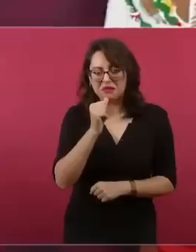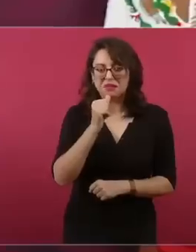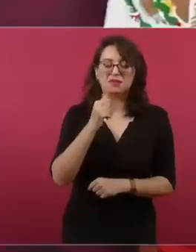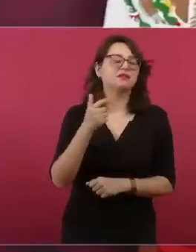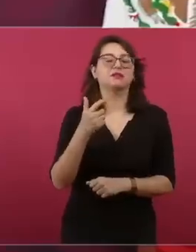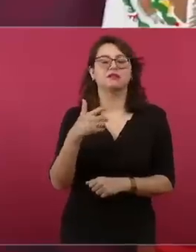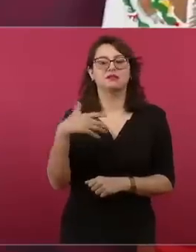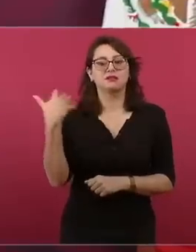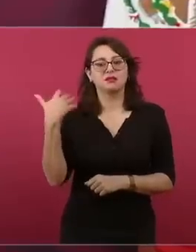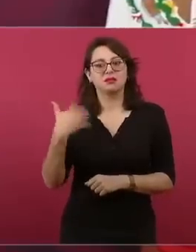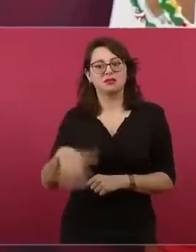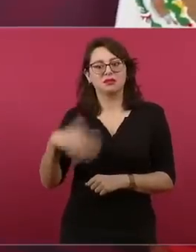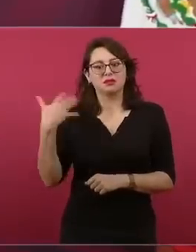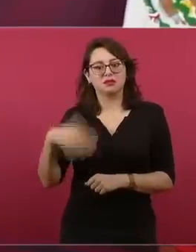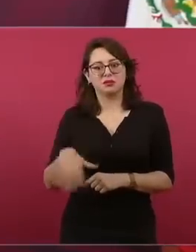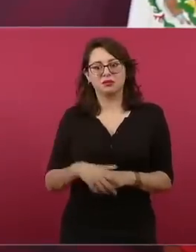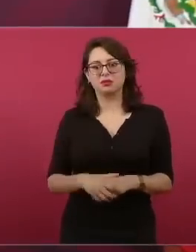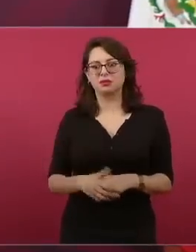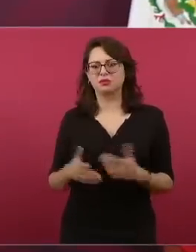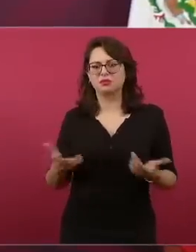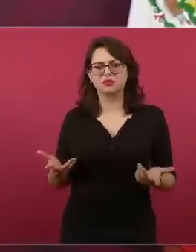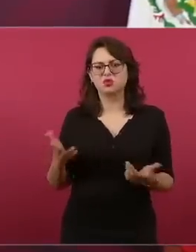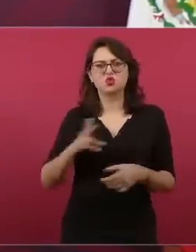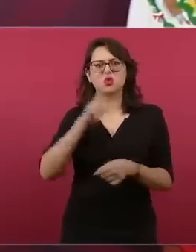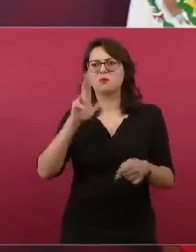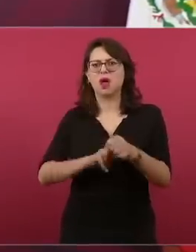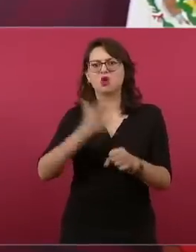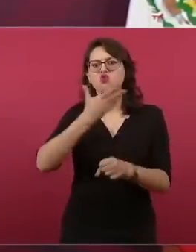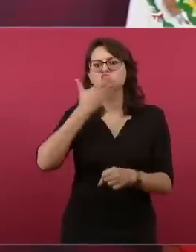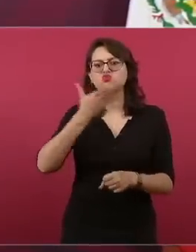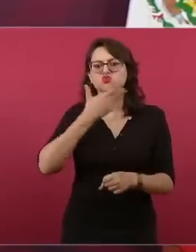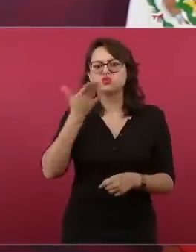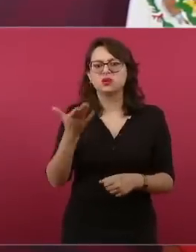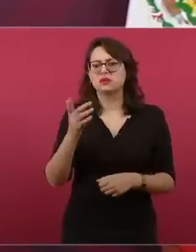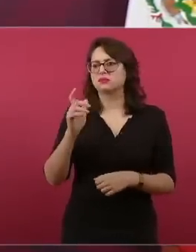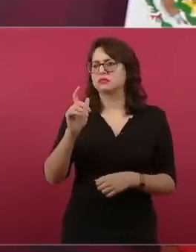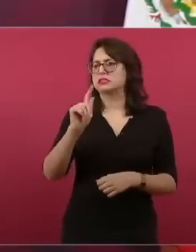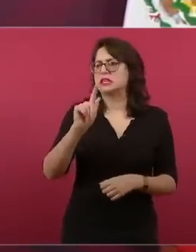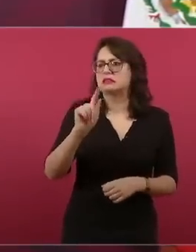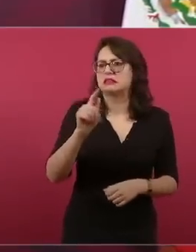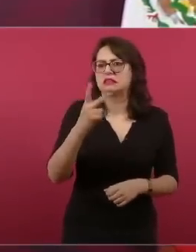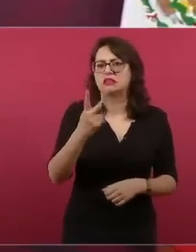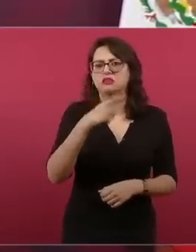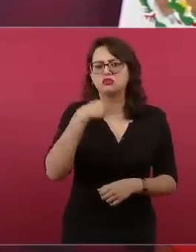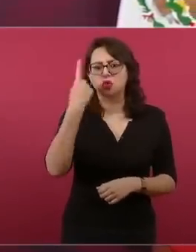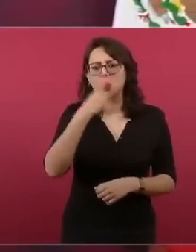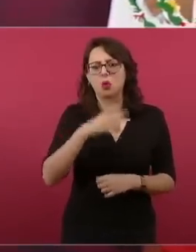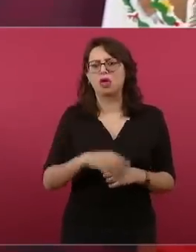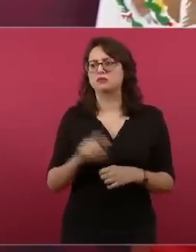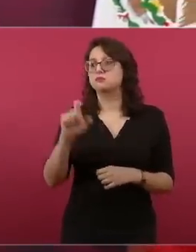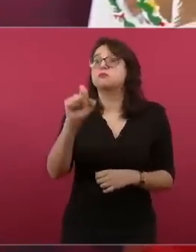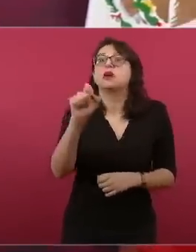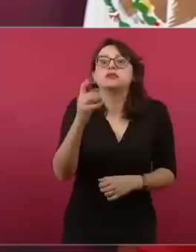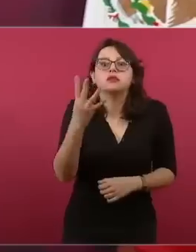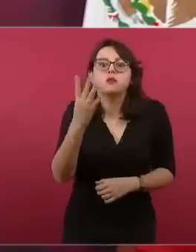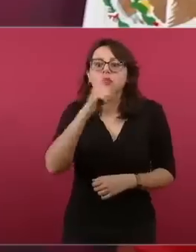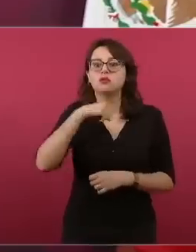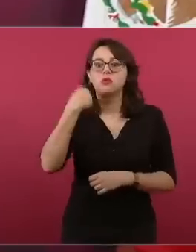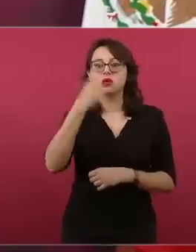porque no es las 72 horas, bueno, 24 horas, no, una hora.